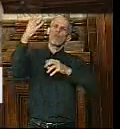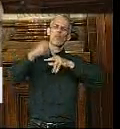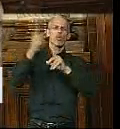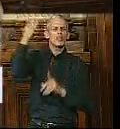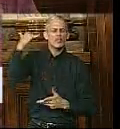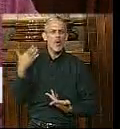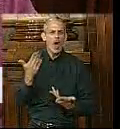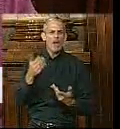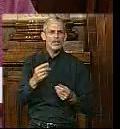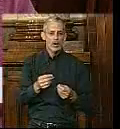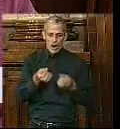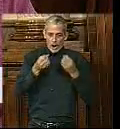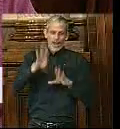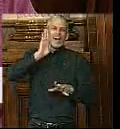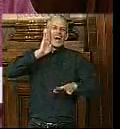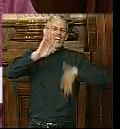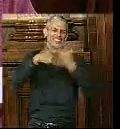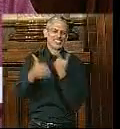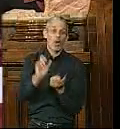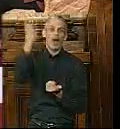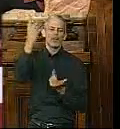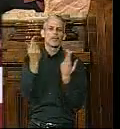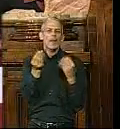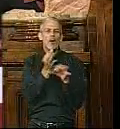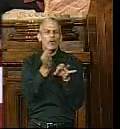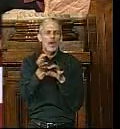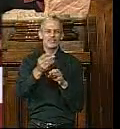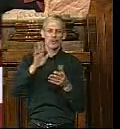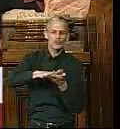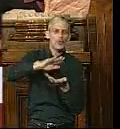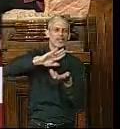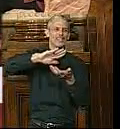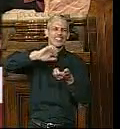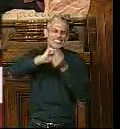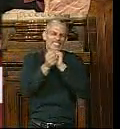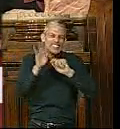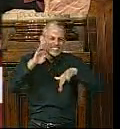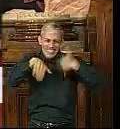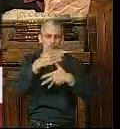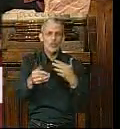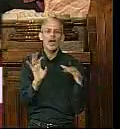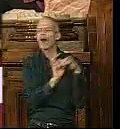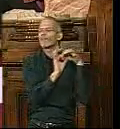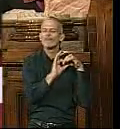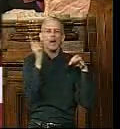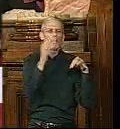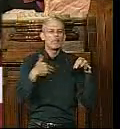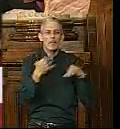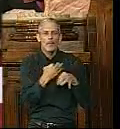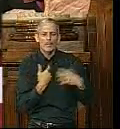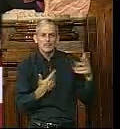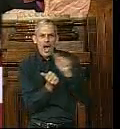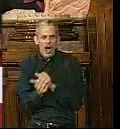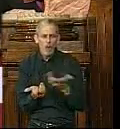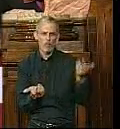la iniciación sexual y toda la educación sexual y, en fin, todo depende del paternalismo, ¿no? Que